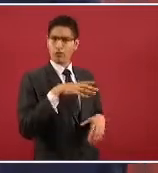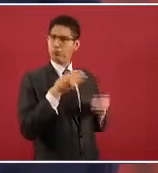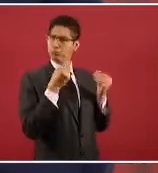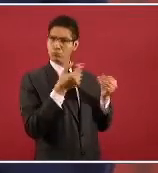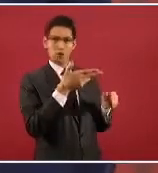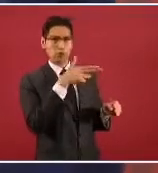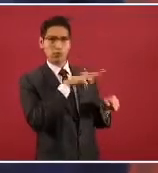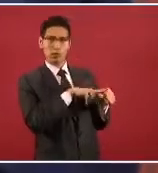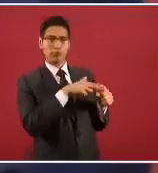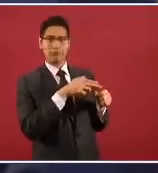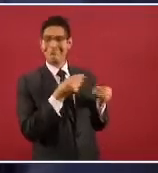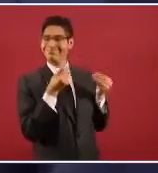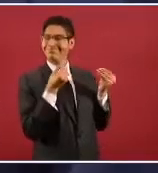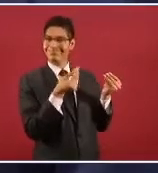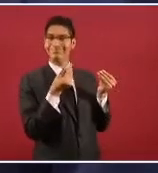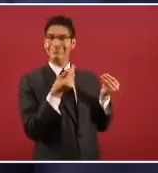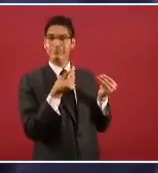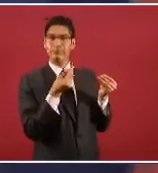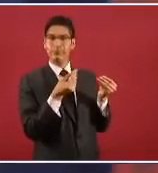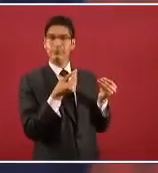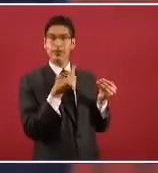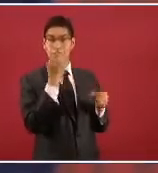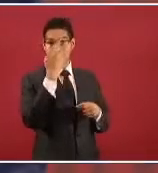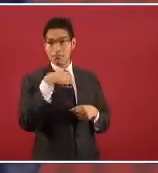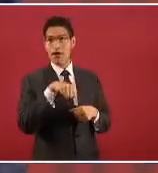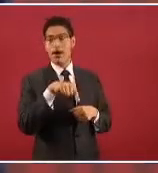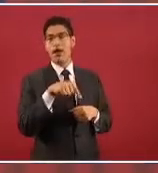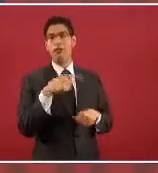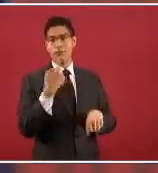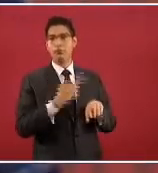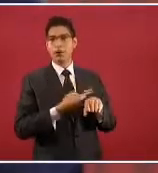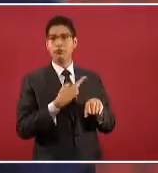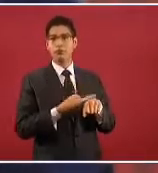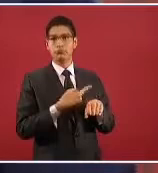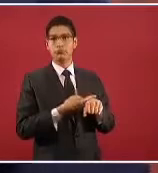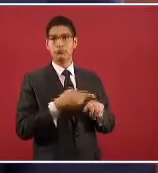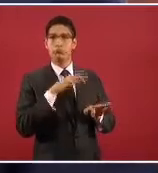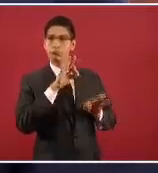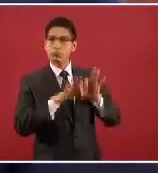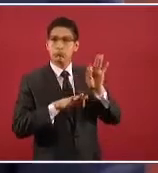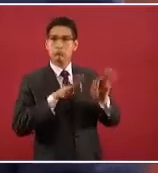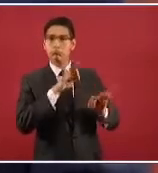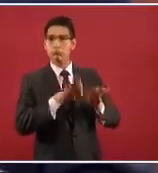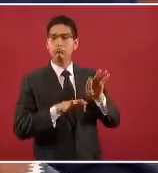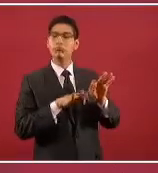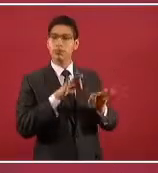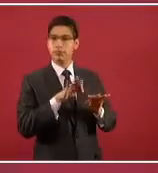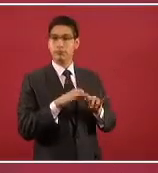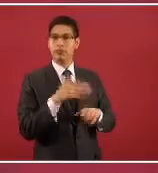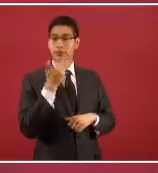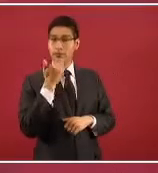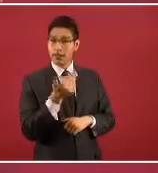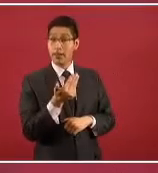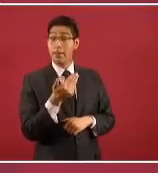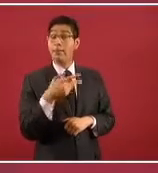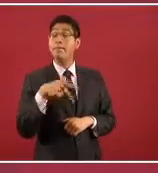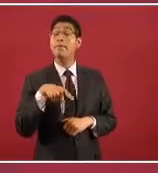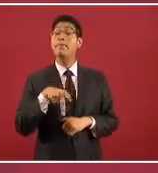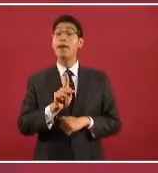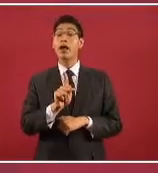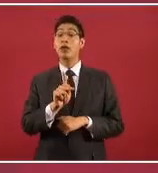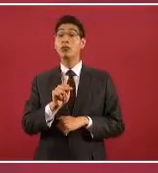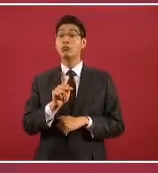el sector salud público, sea capaz. Pero hay una